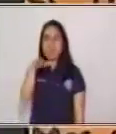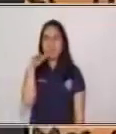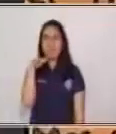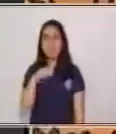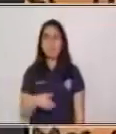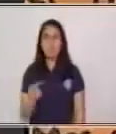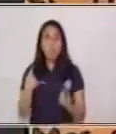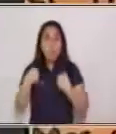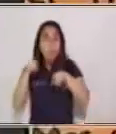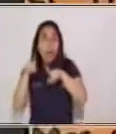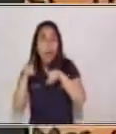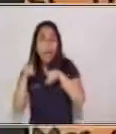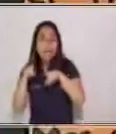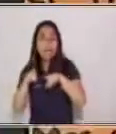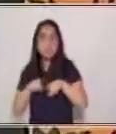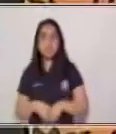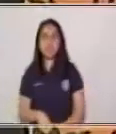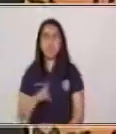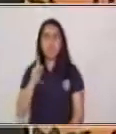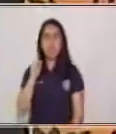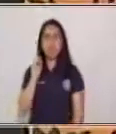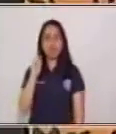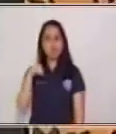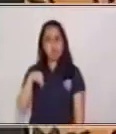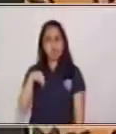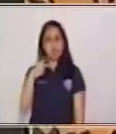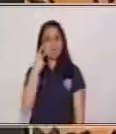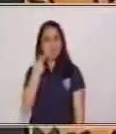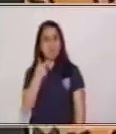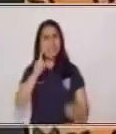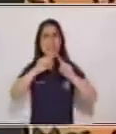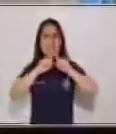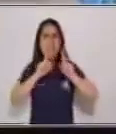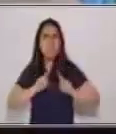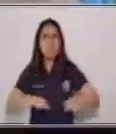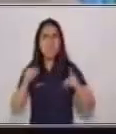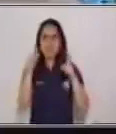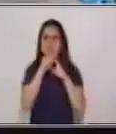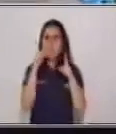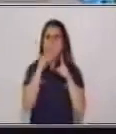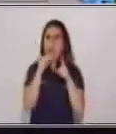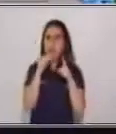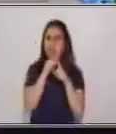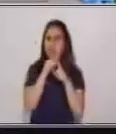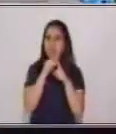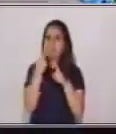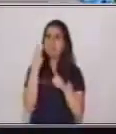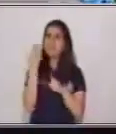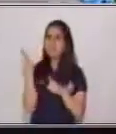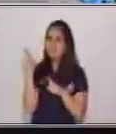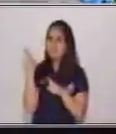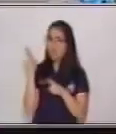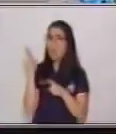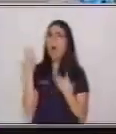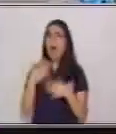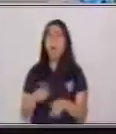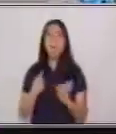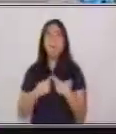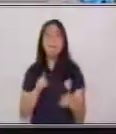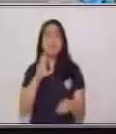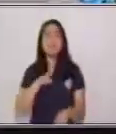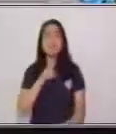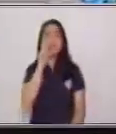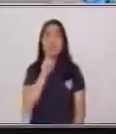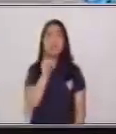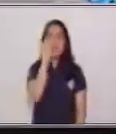Correcto, que no llevan tilde, a pesar de que hay algunas que suenan fuerte, o en algunos momentos nos han enseñado que